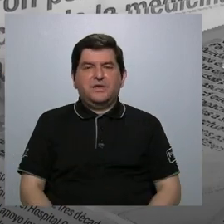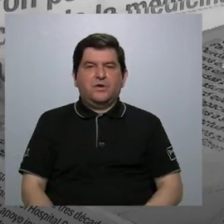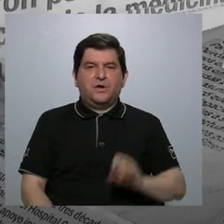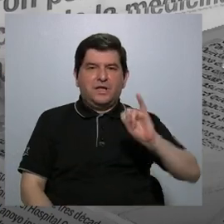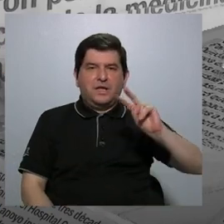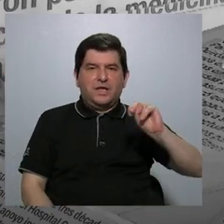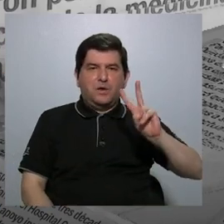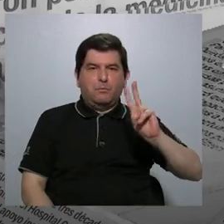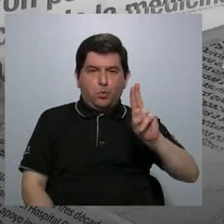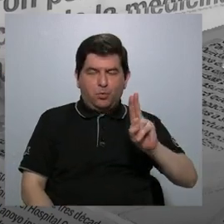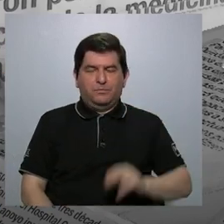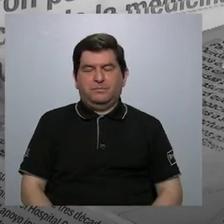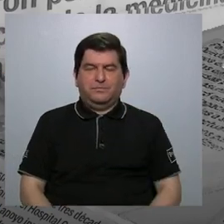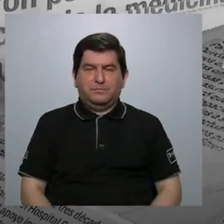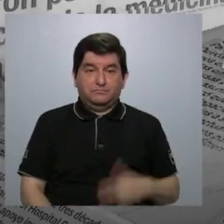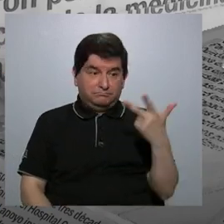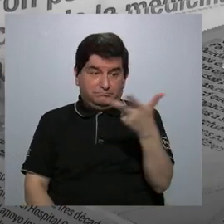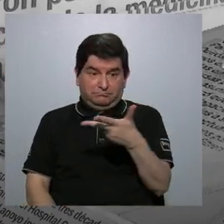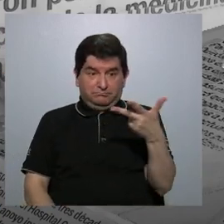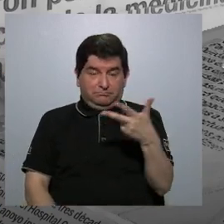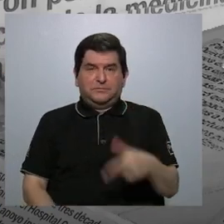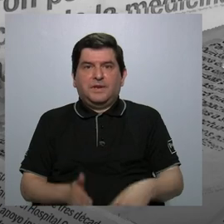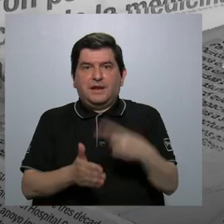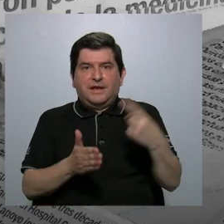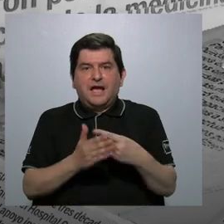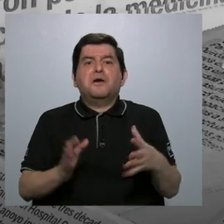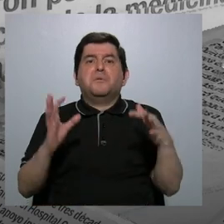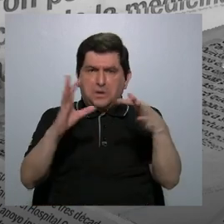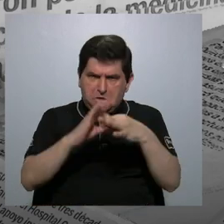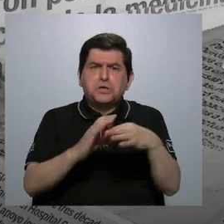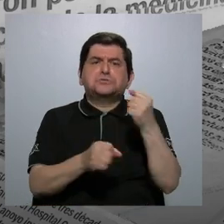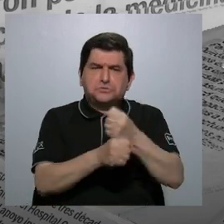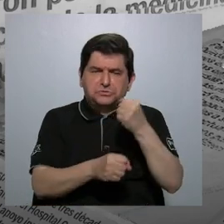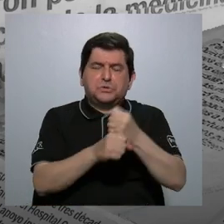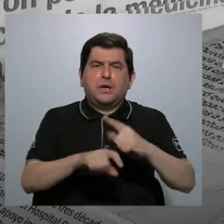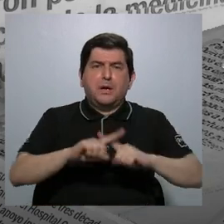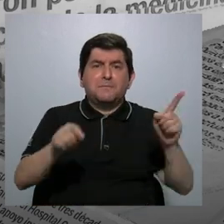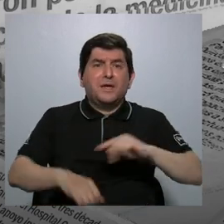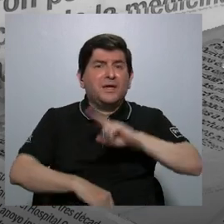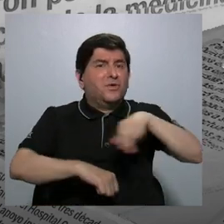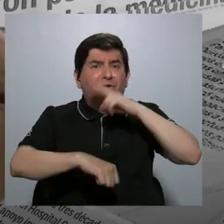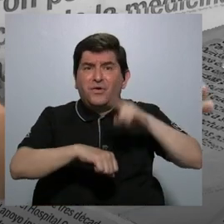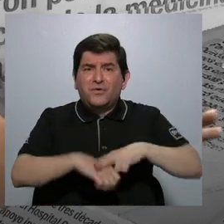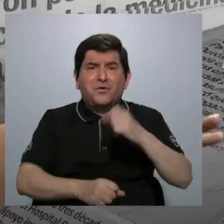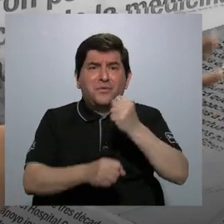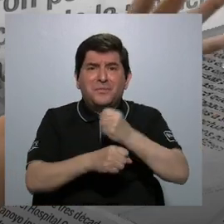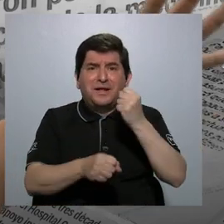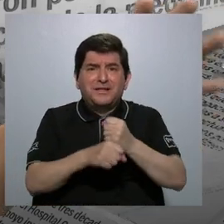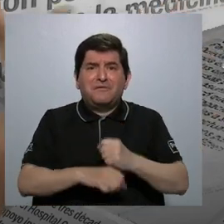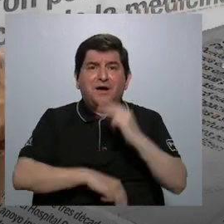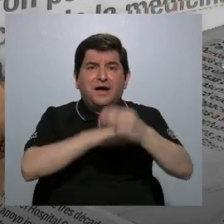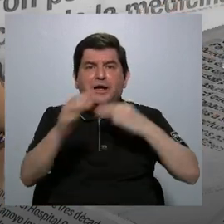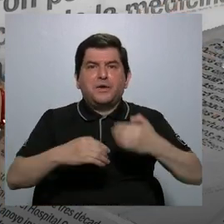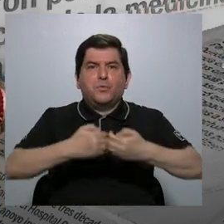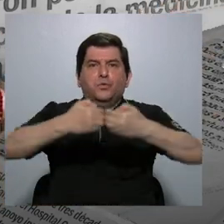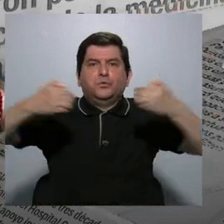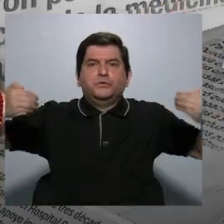por el otro lado, que algunas veces se juntan para hacer alguna cosa, pero que generalmente trabajan en mundos